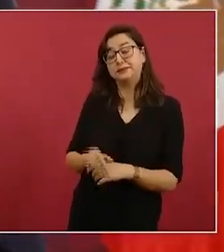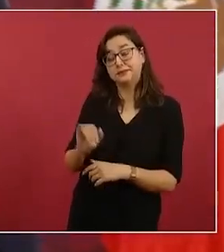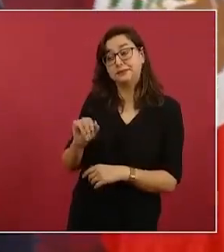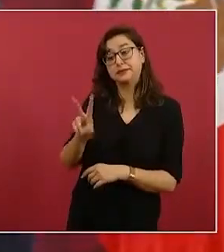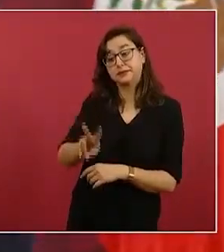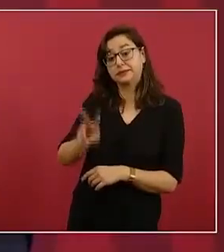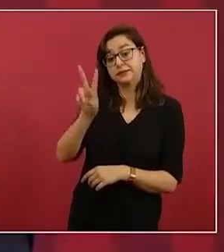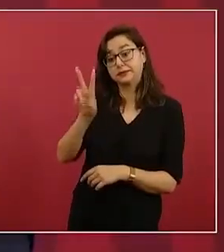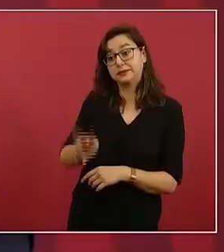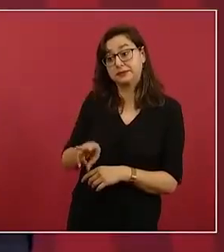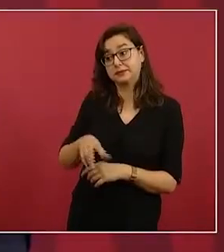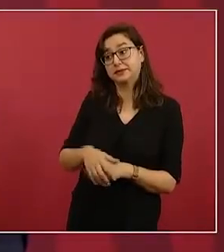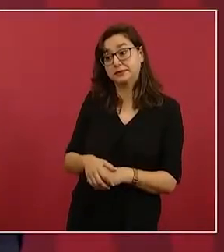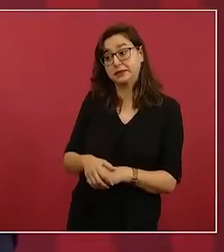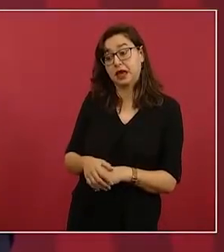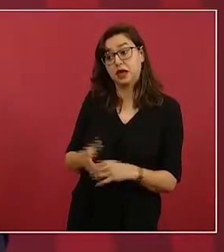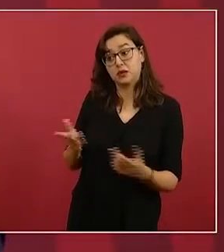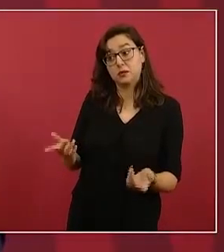había quitado los alfileres,